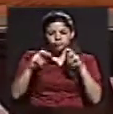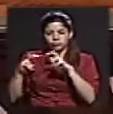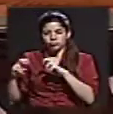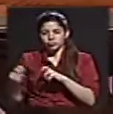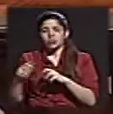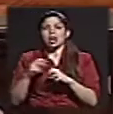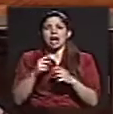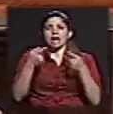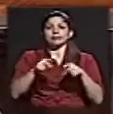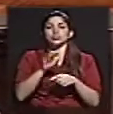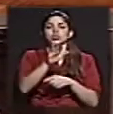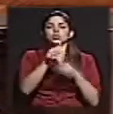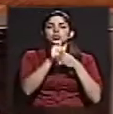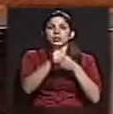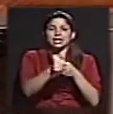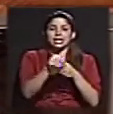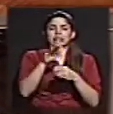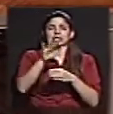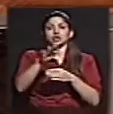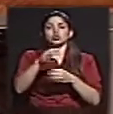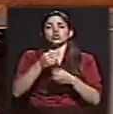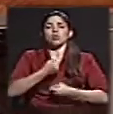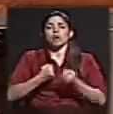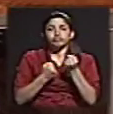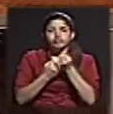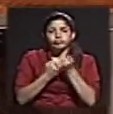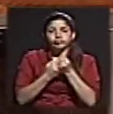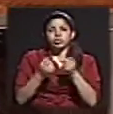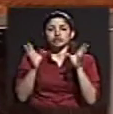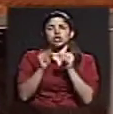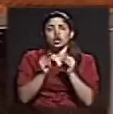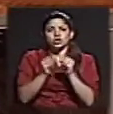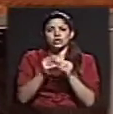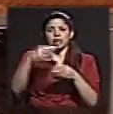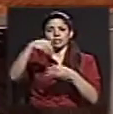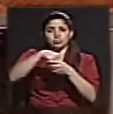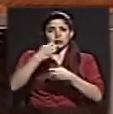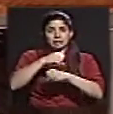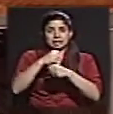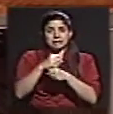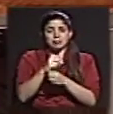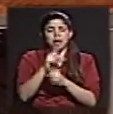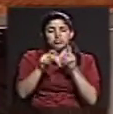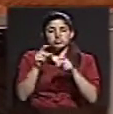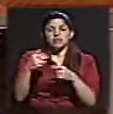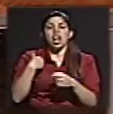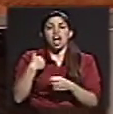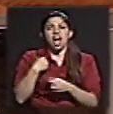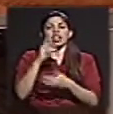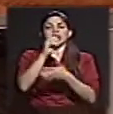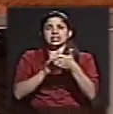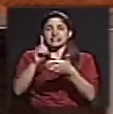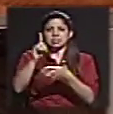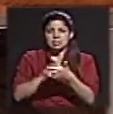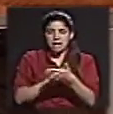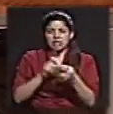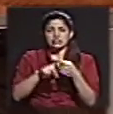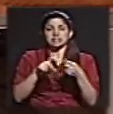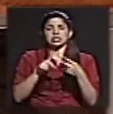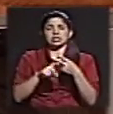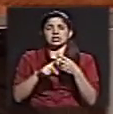su liderazgo, a su aporte en los consejos y en la municipalidad en sí misma, como es la discriminación, ¿verdad?